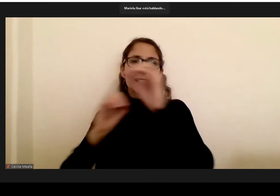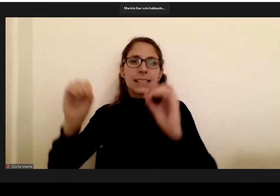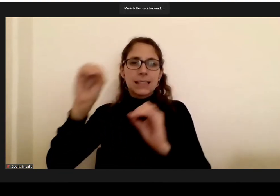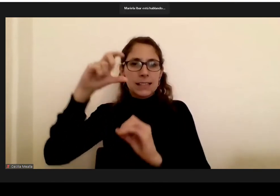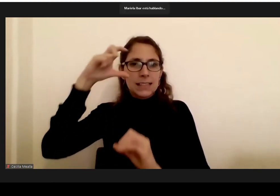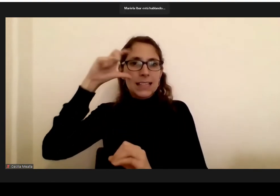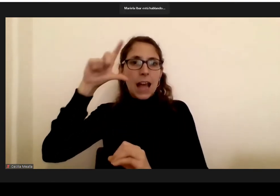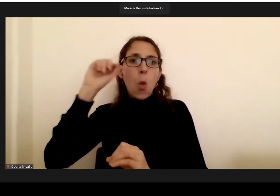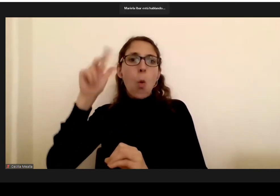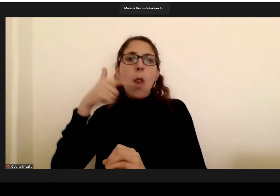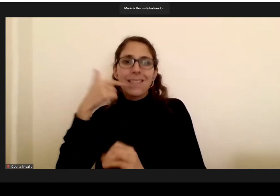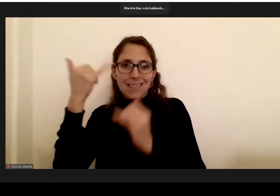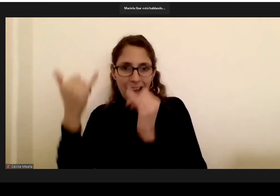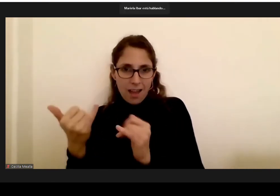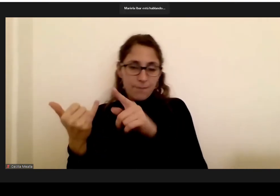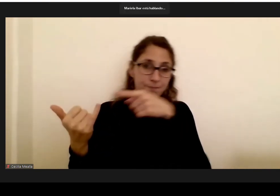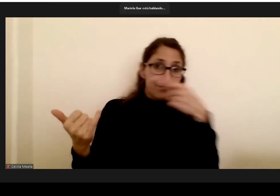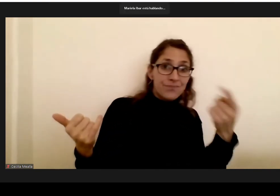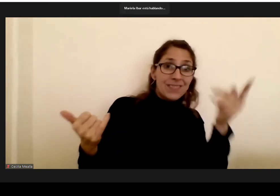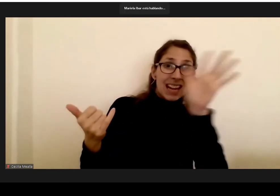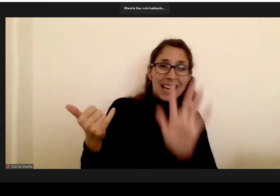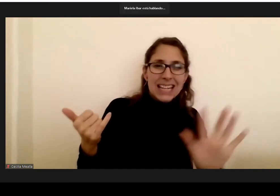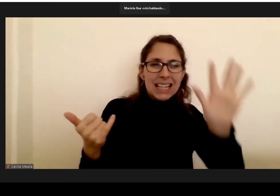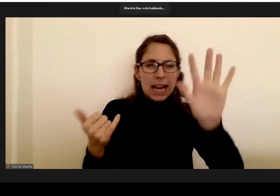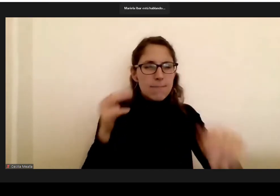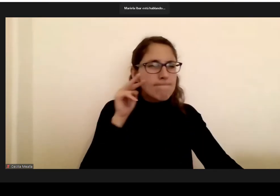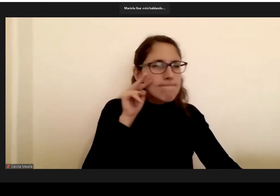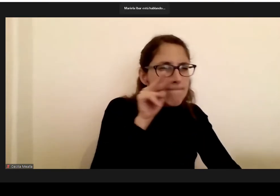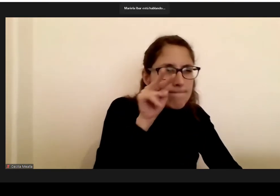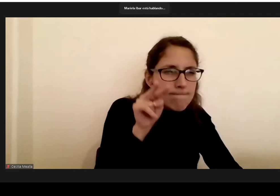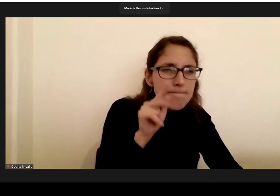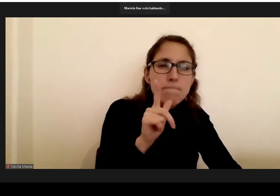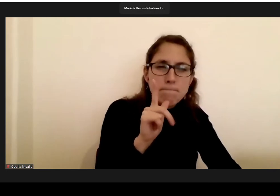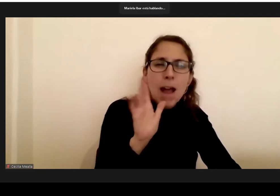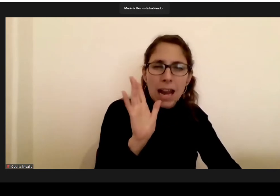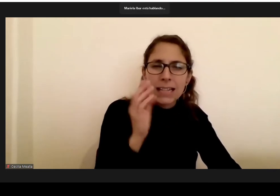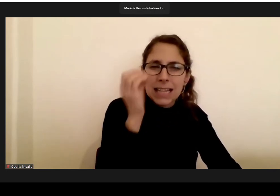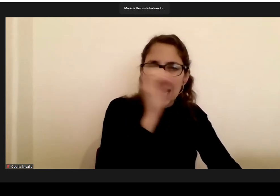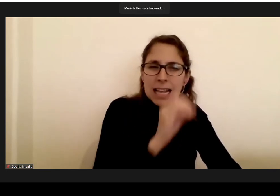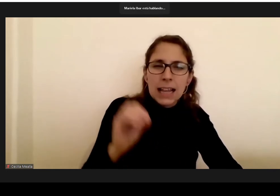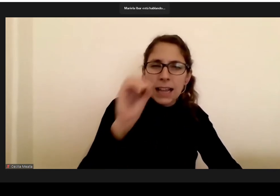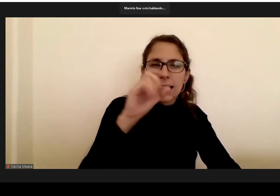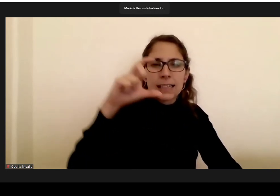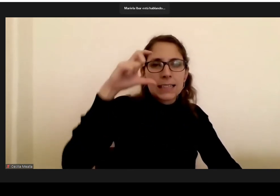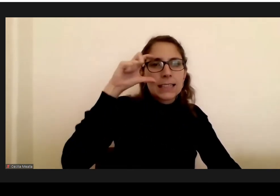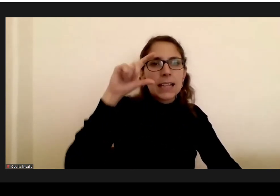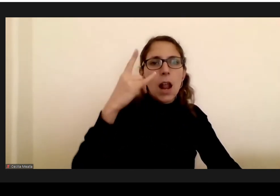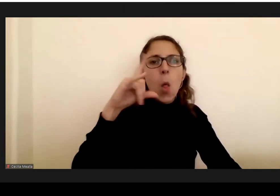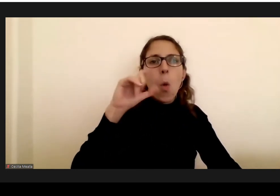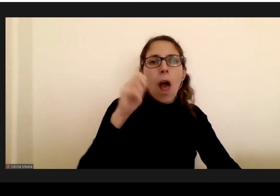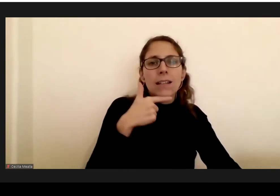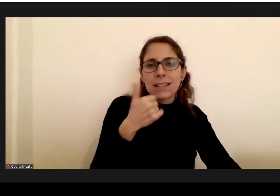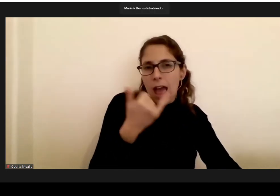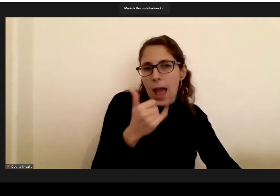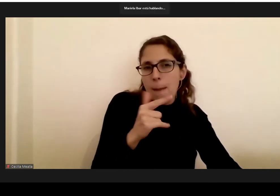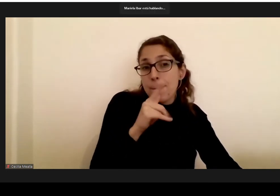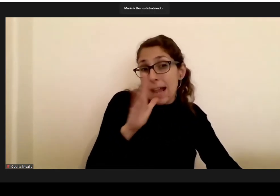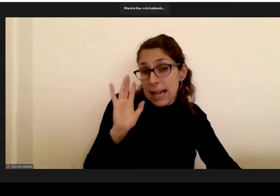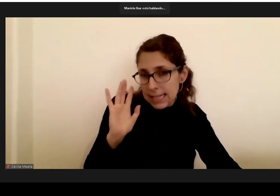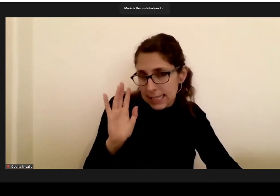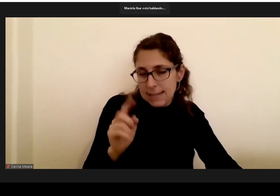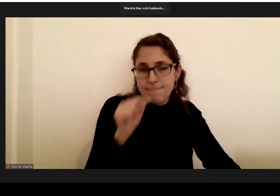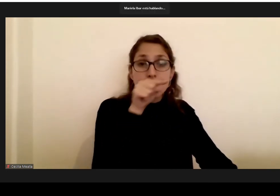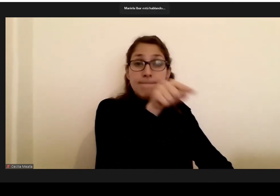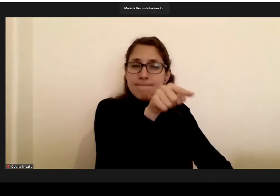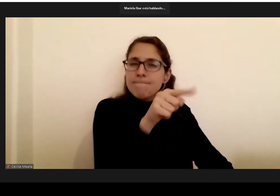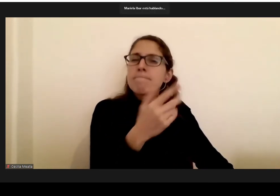yo veo algunas células, a ver, o fibrina. Esto podría llegar a ser una observación directa